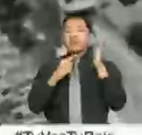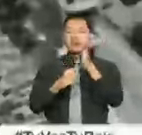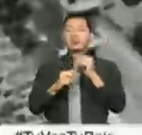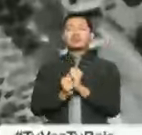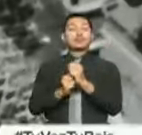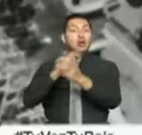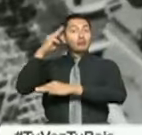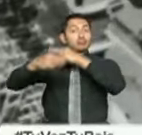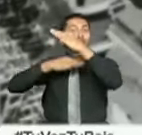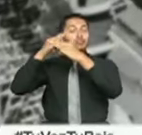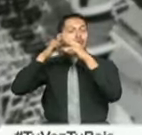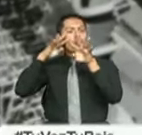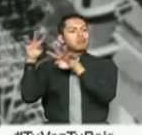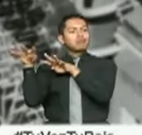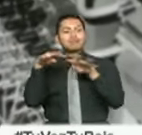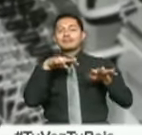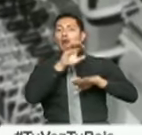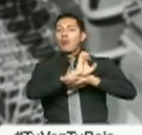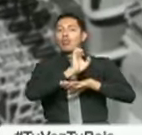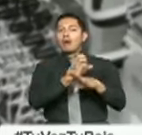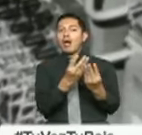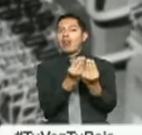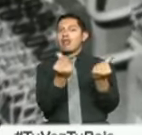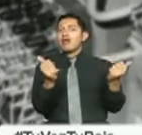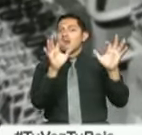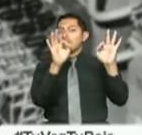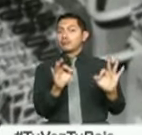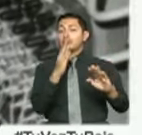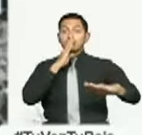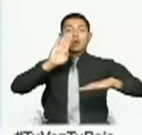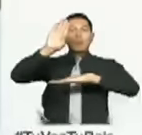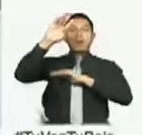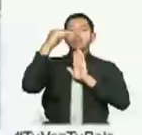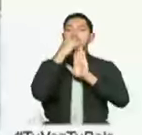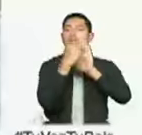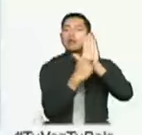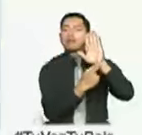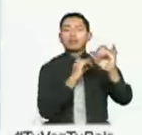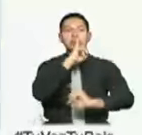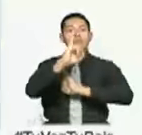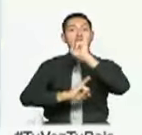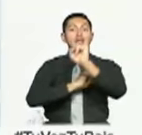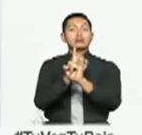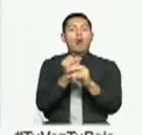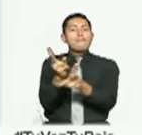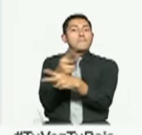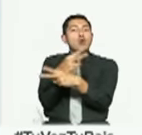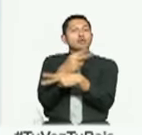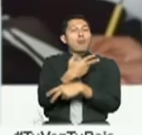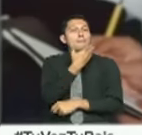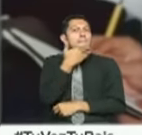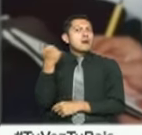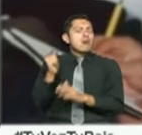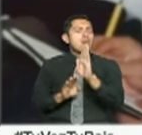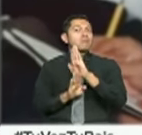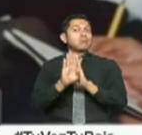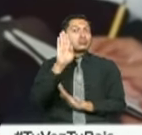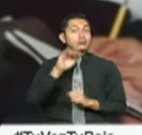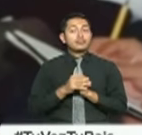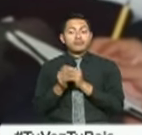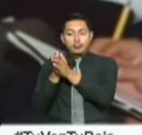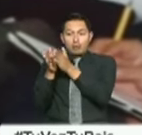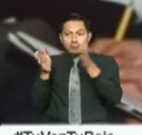que tendremos a nivel mundial, el compromiso con la normalización internacional para mejorar la producción nacional. En el